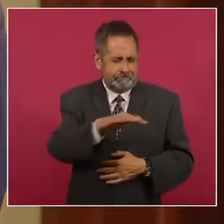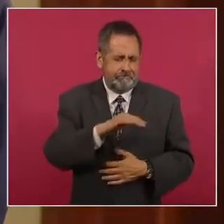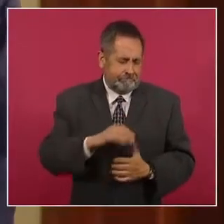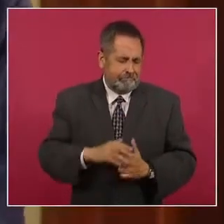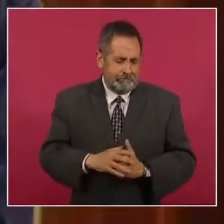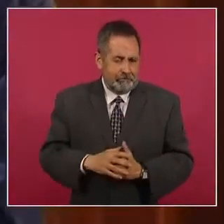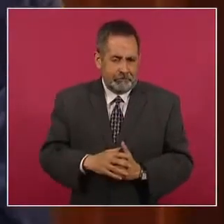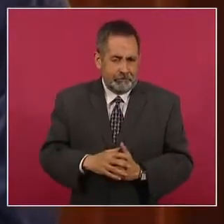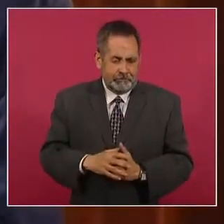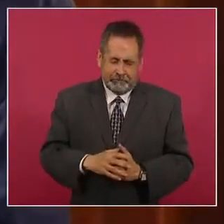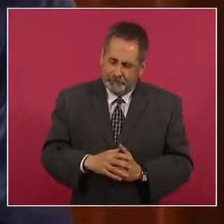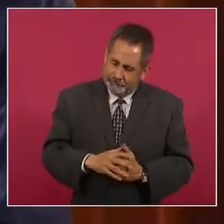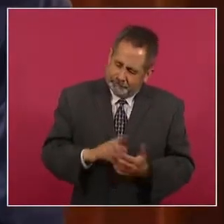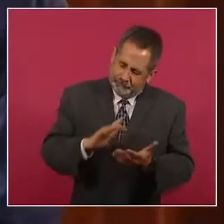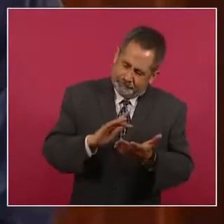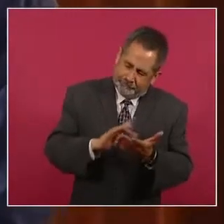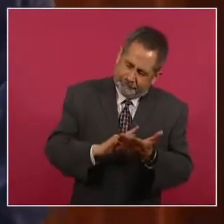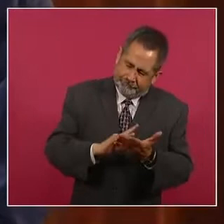nuestra gratitud